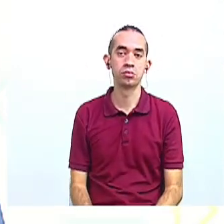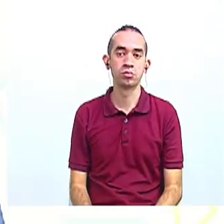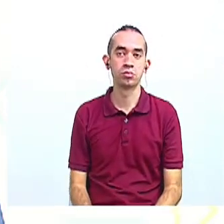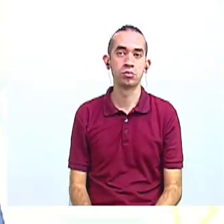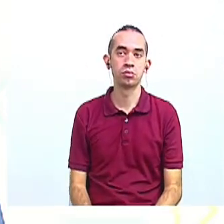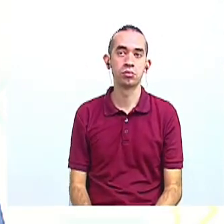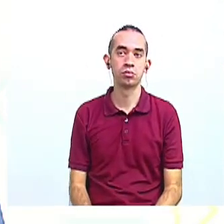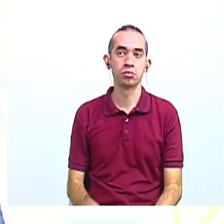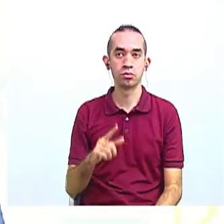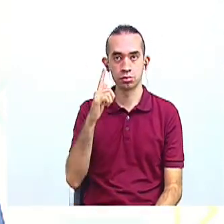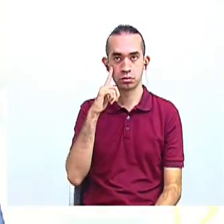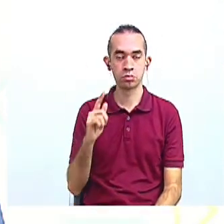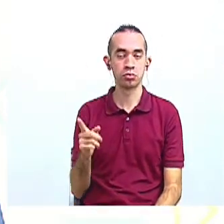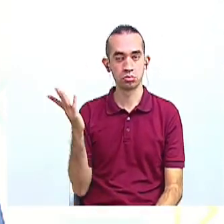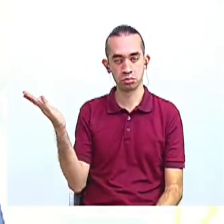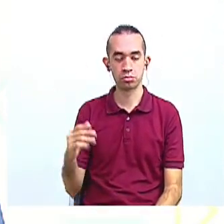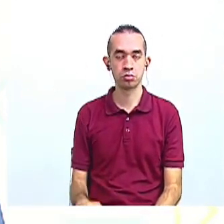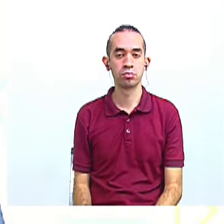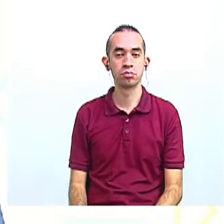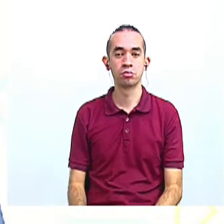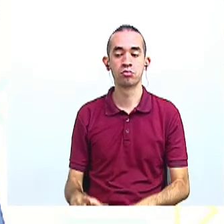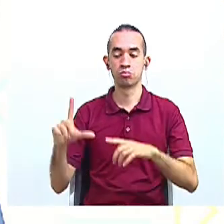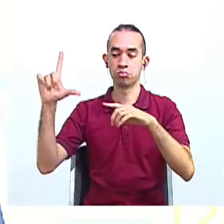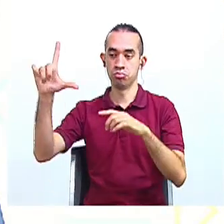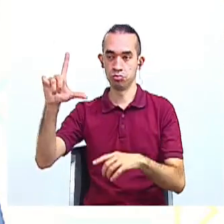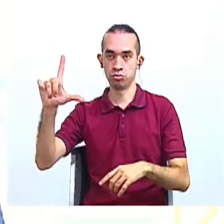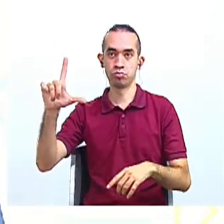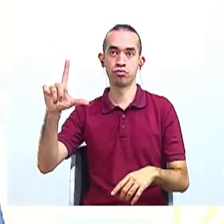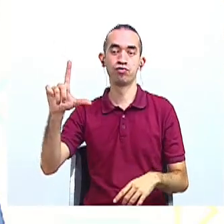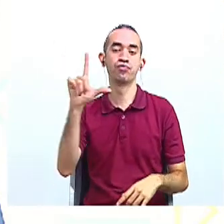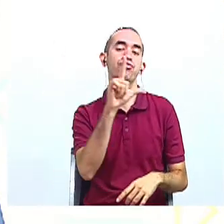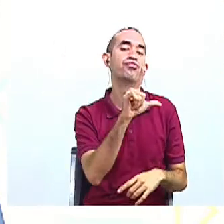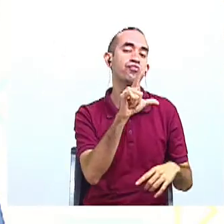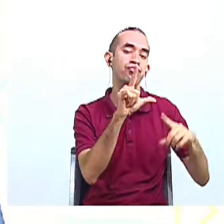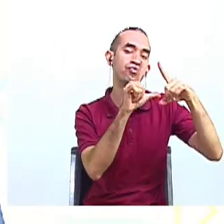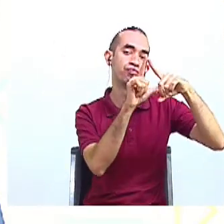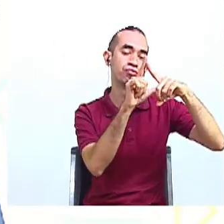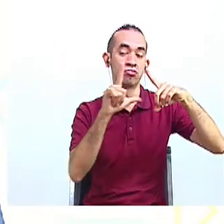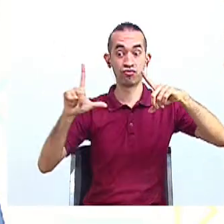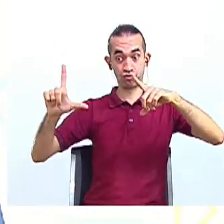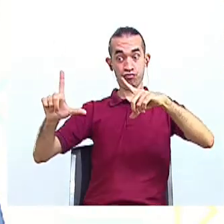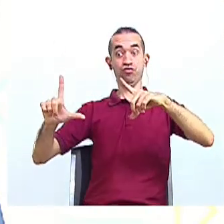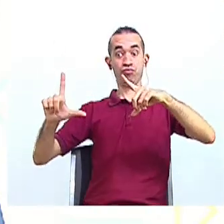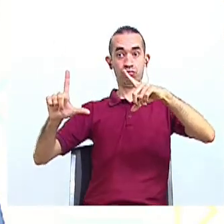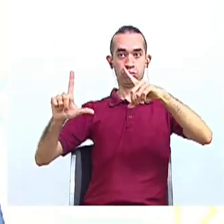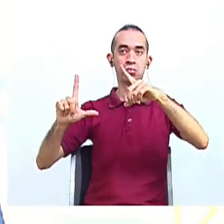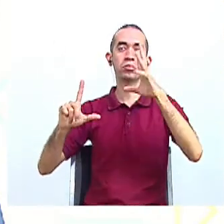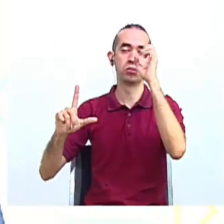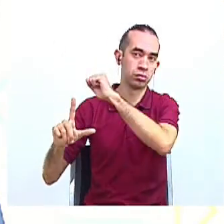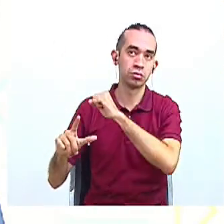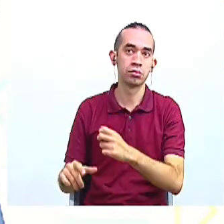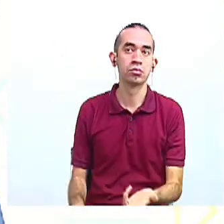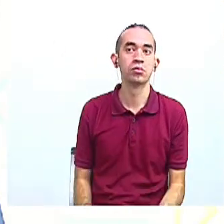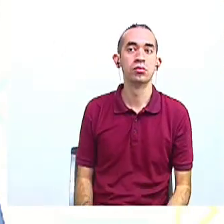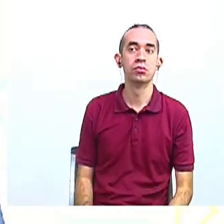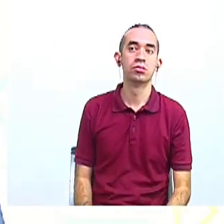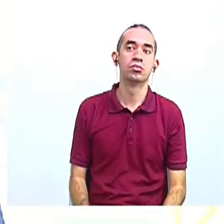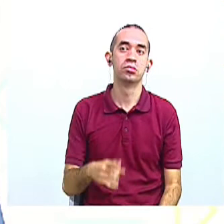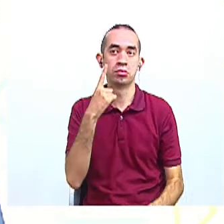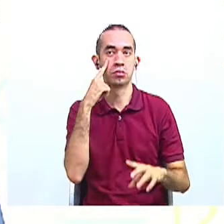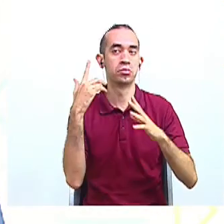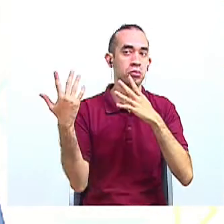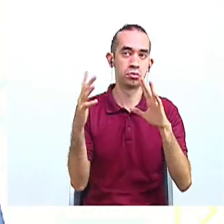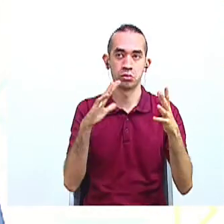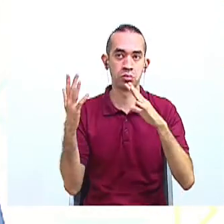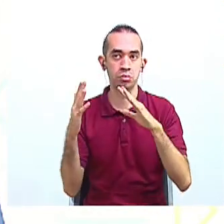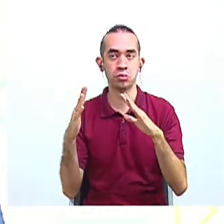triángulos de la figura, podemos observar los siguientes detalles. Si comparamos